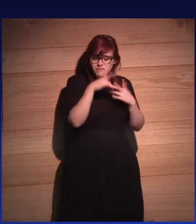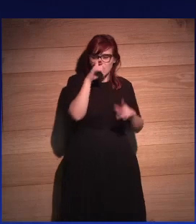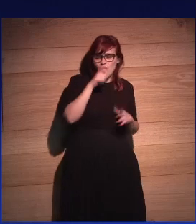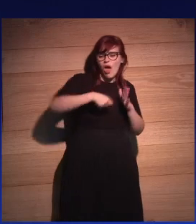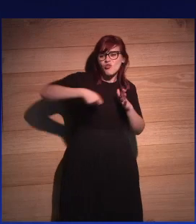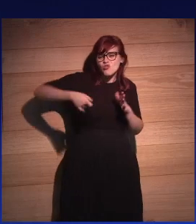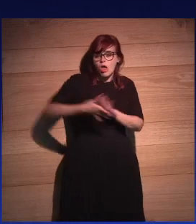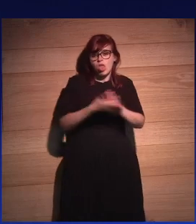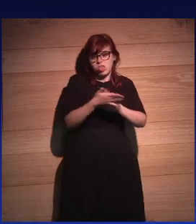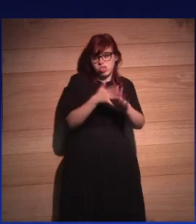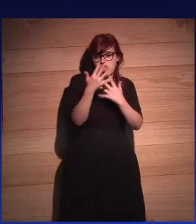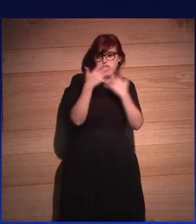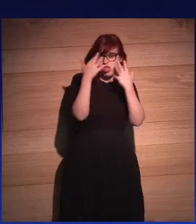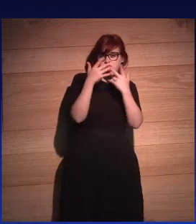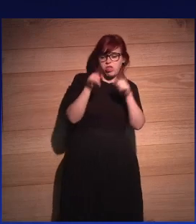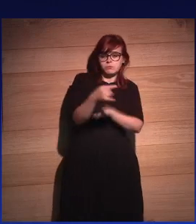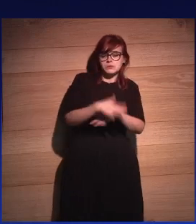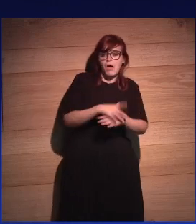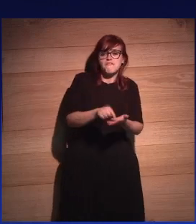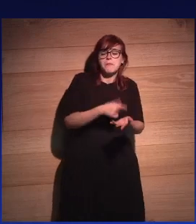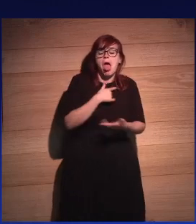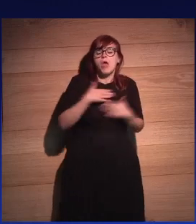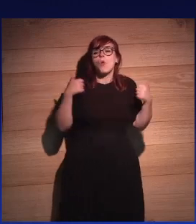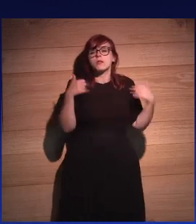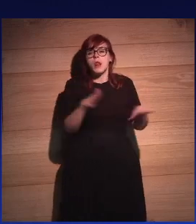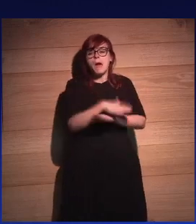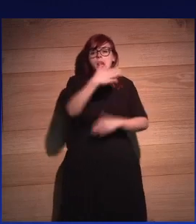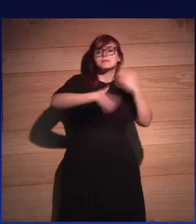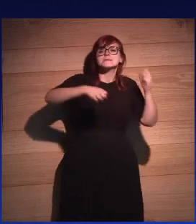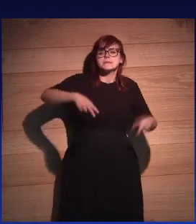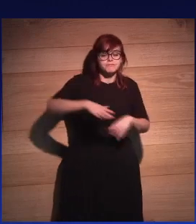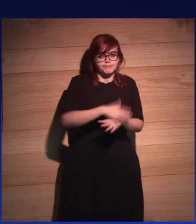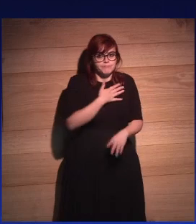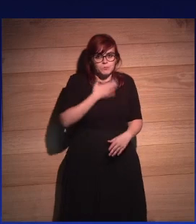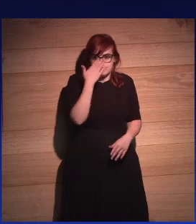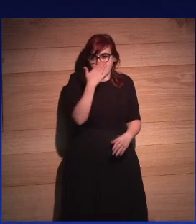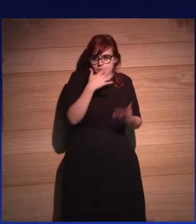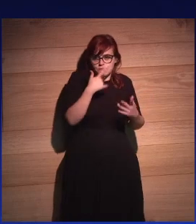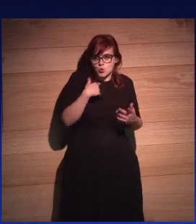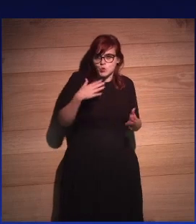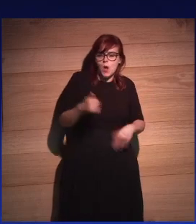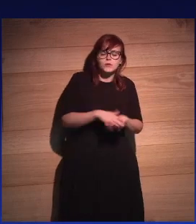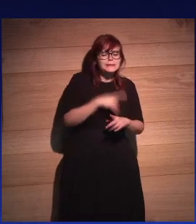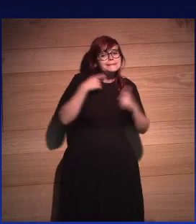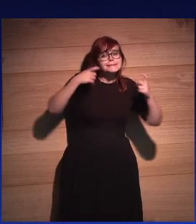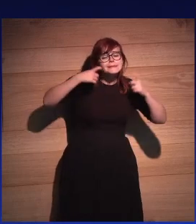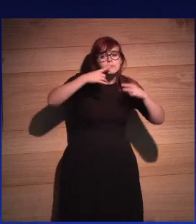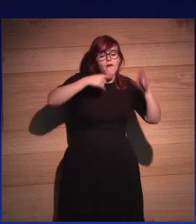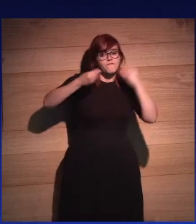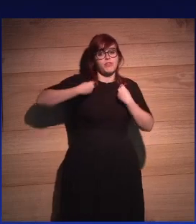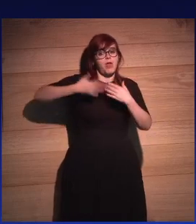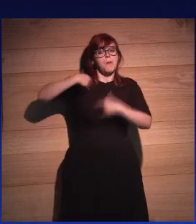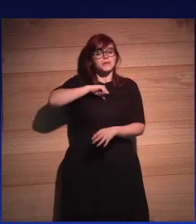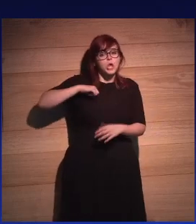rollo, menuda moto que me vendió. Entonces, yo no tengo la cara de hacer eso. Y de hecho yo siempre fui en mi